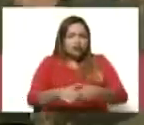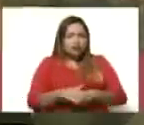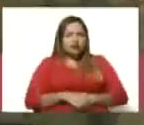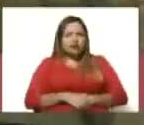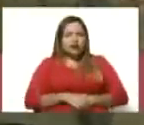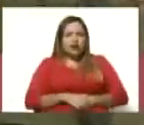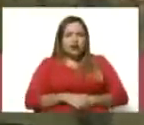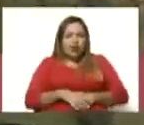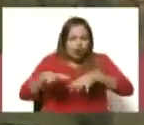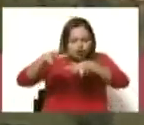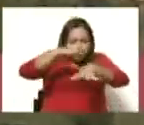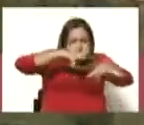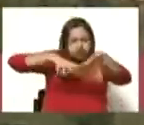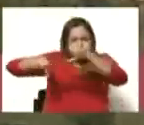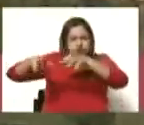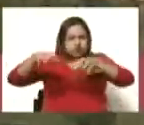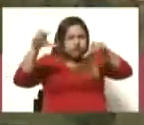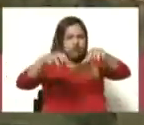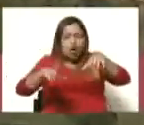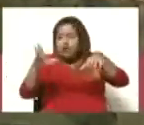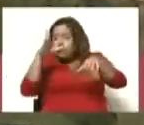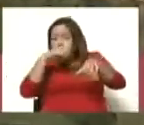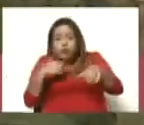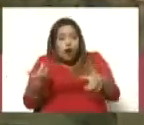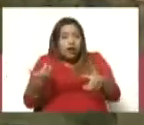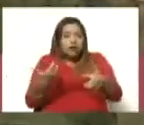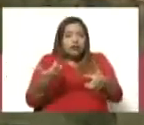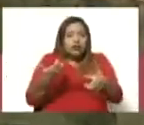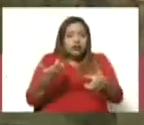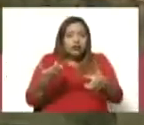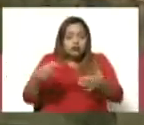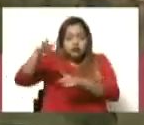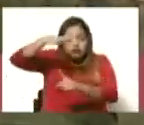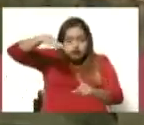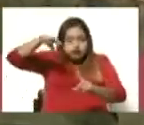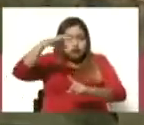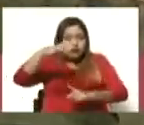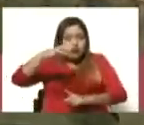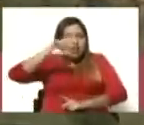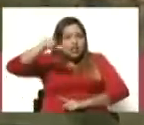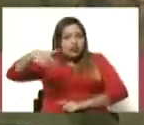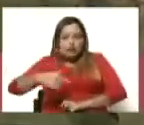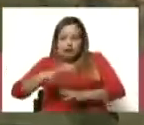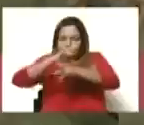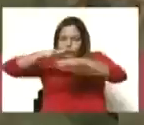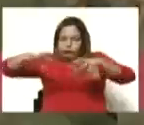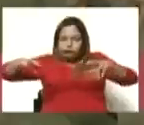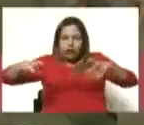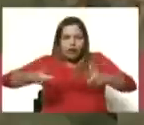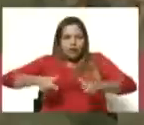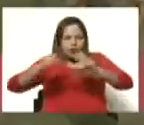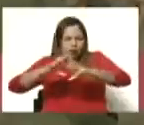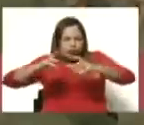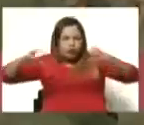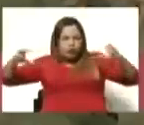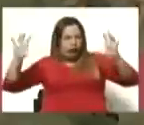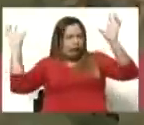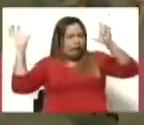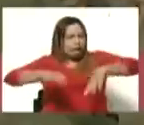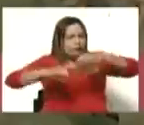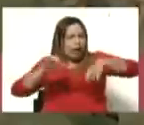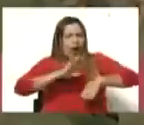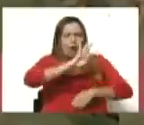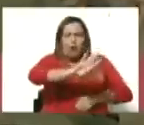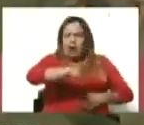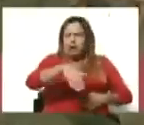una vaguada. No estaba en los mapas. Y la vaguada descargó desde las 4 o 5 de la